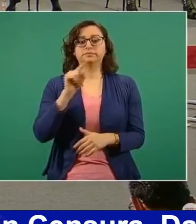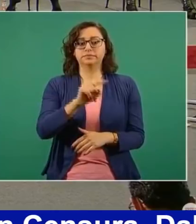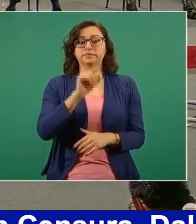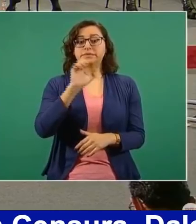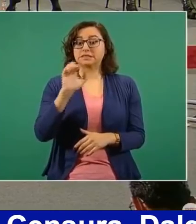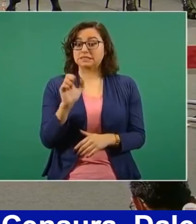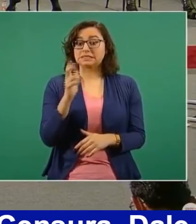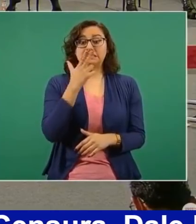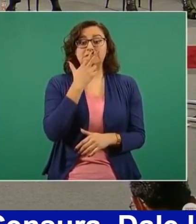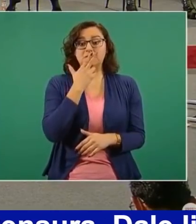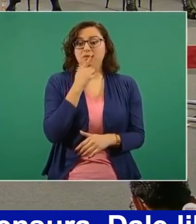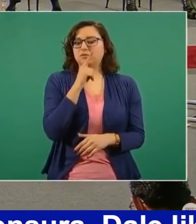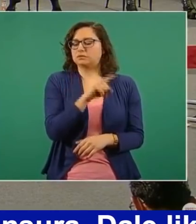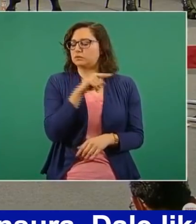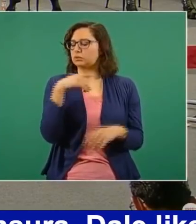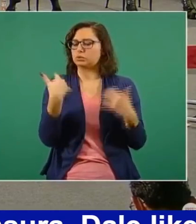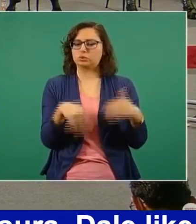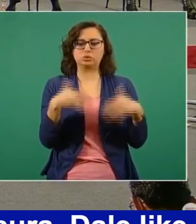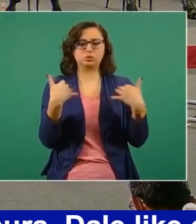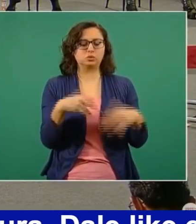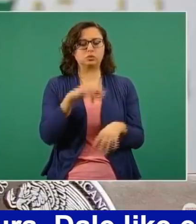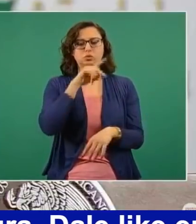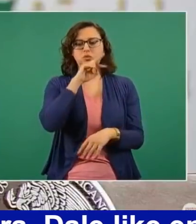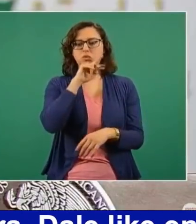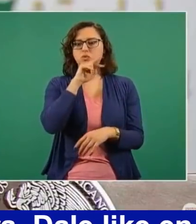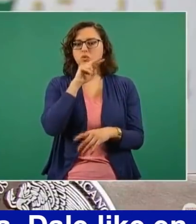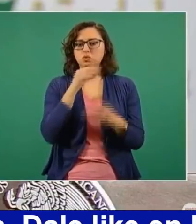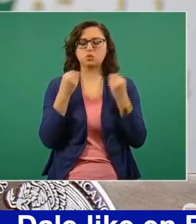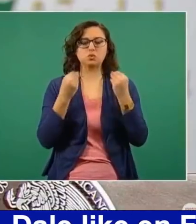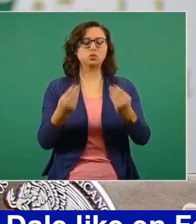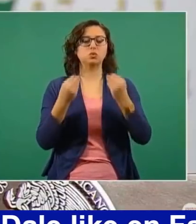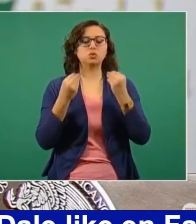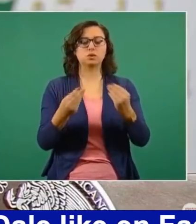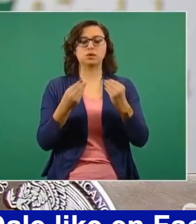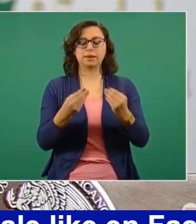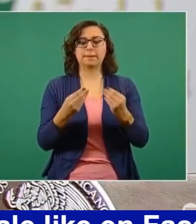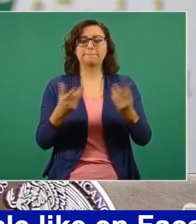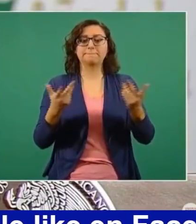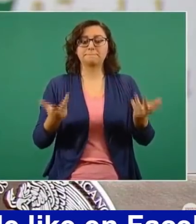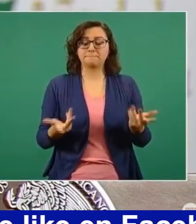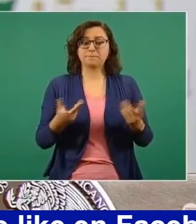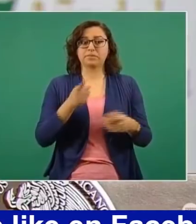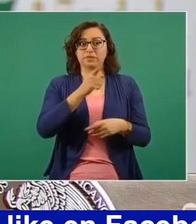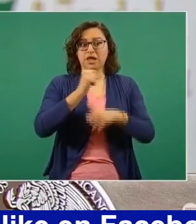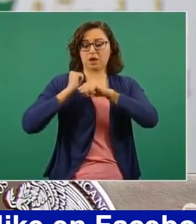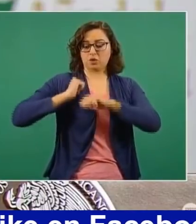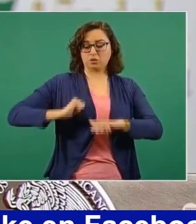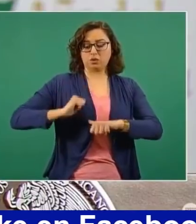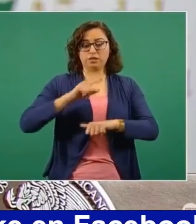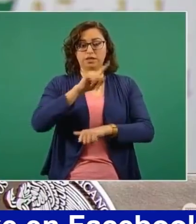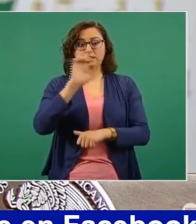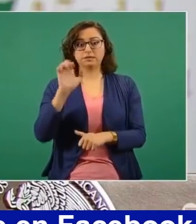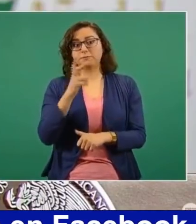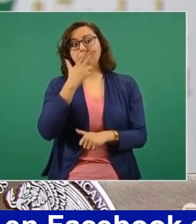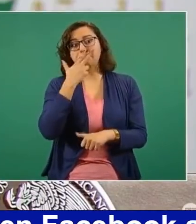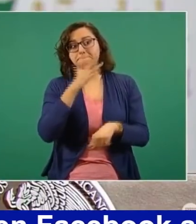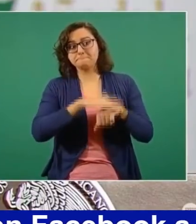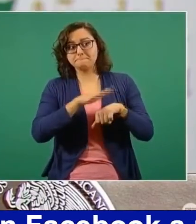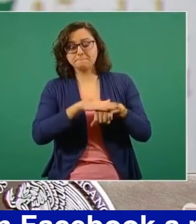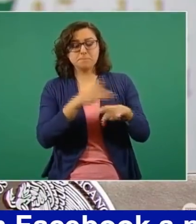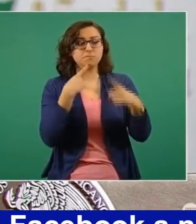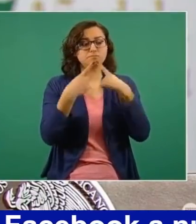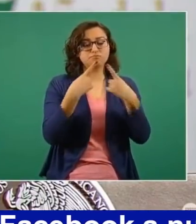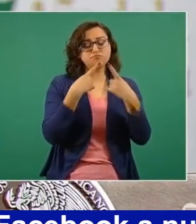que más nos preocupa, esto lo hemos estado comentando también repetidamente. Estuvimos trabajando ya con las autoridades sanitarias de Chihuahua para